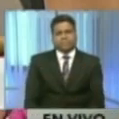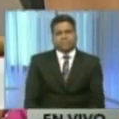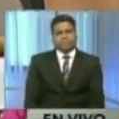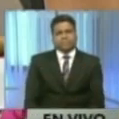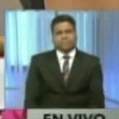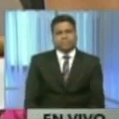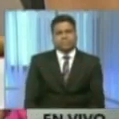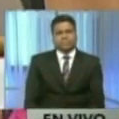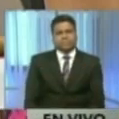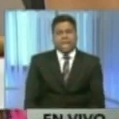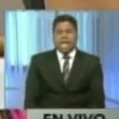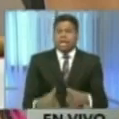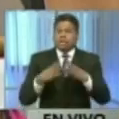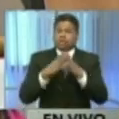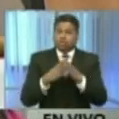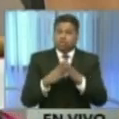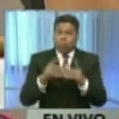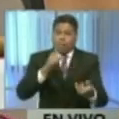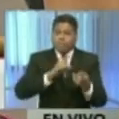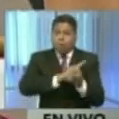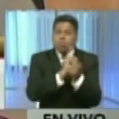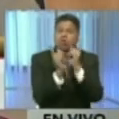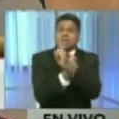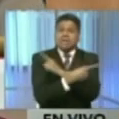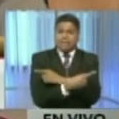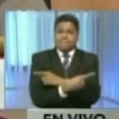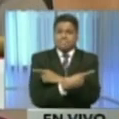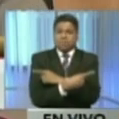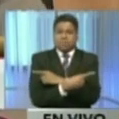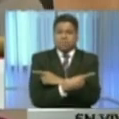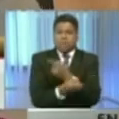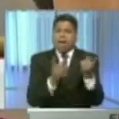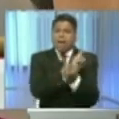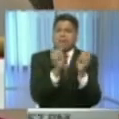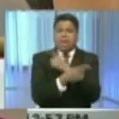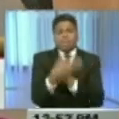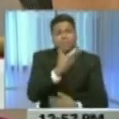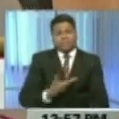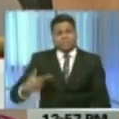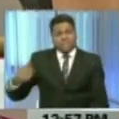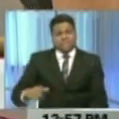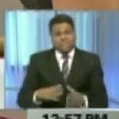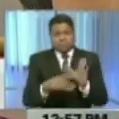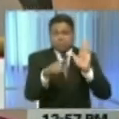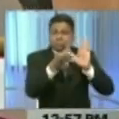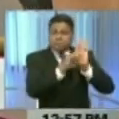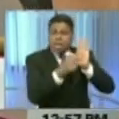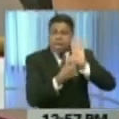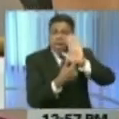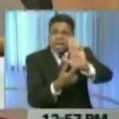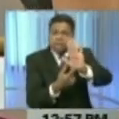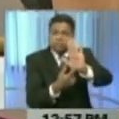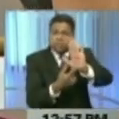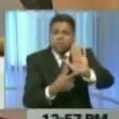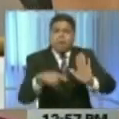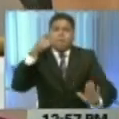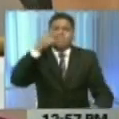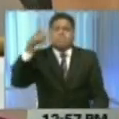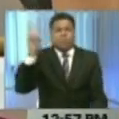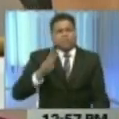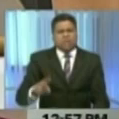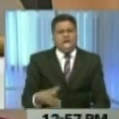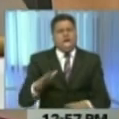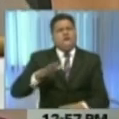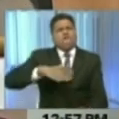la figura del referendo revocatorio es un mecanismo de participación y protagonismo del pueblo de Venezuela, contemplado